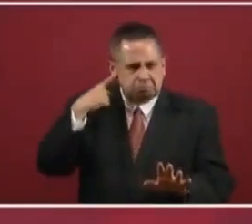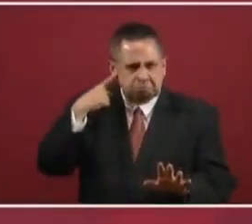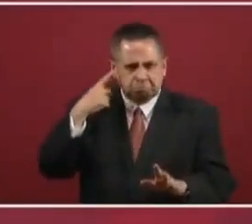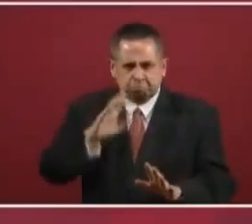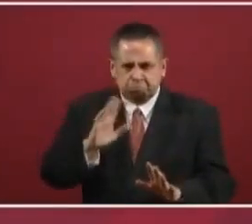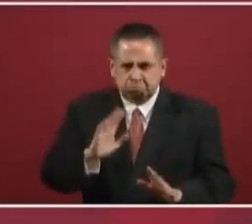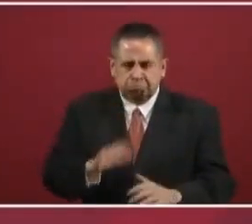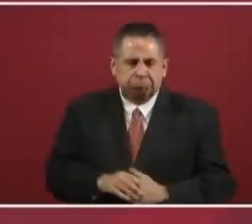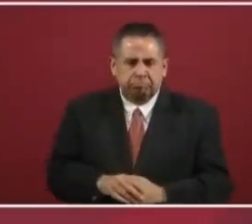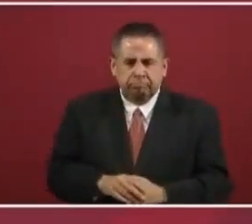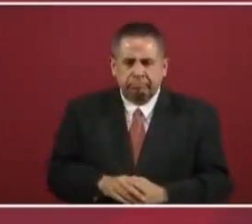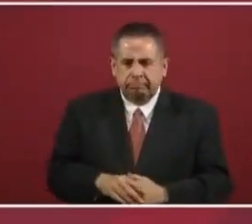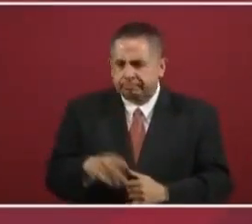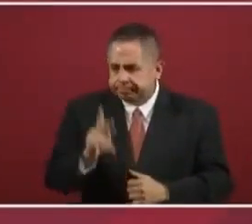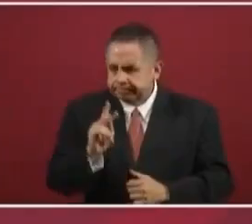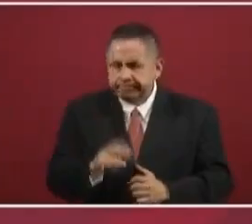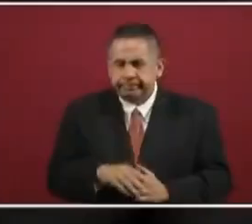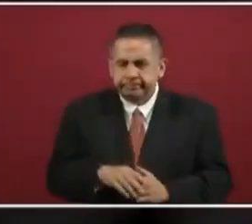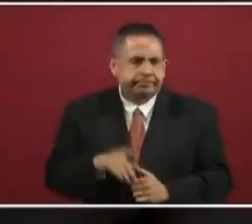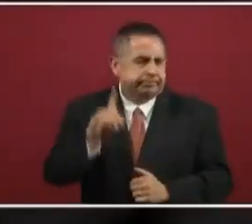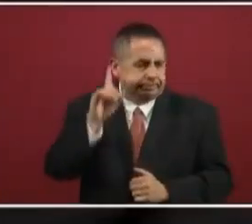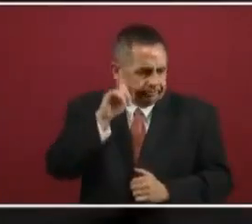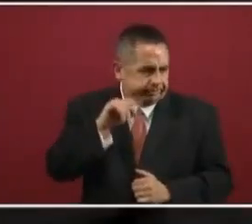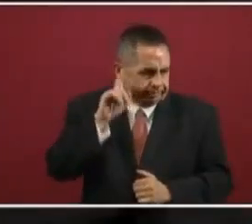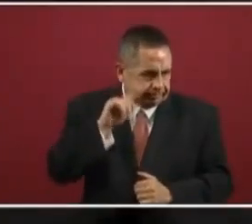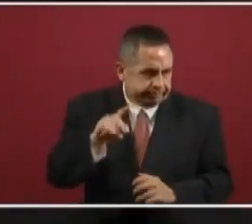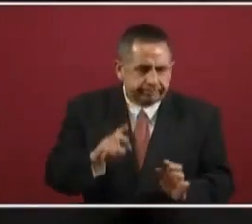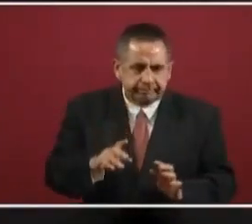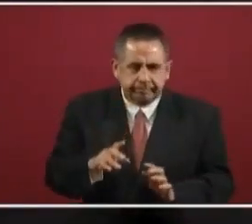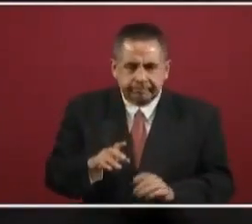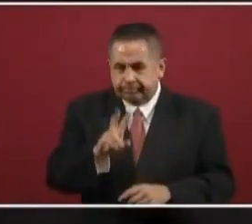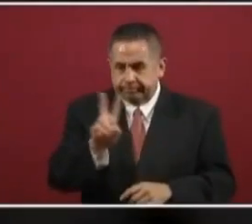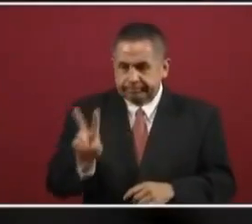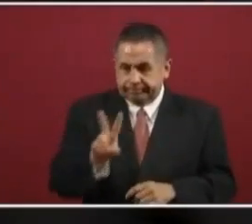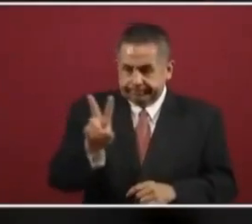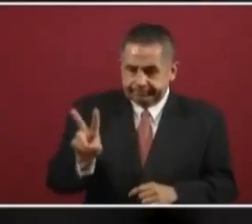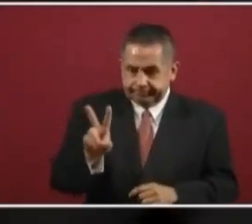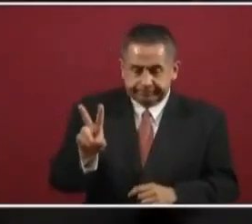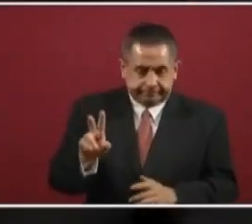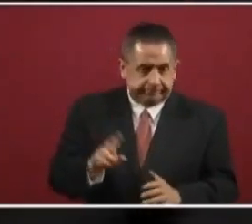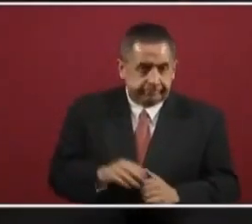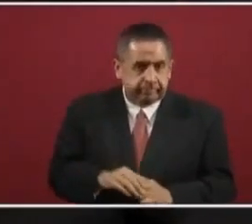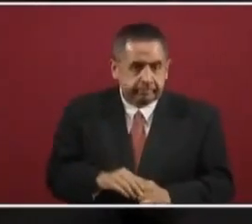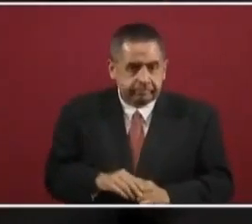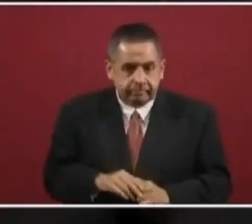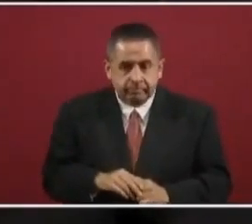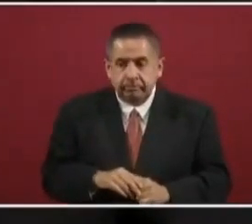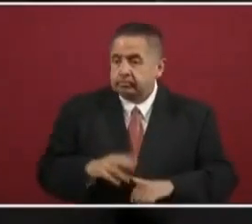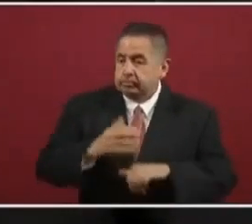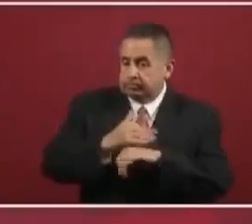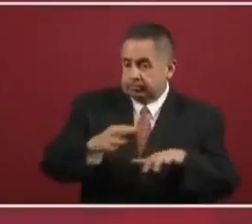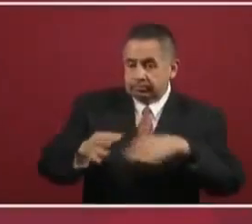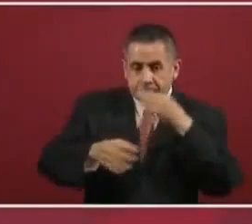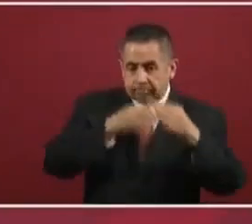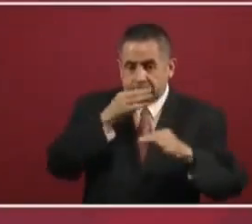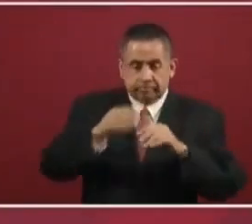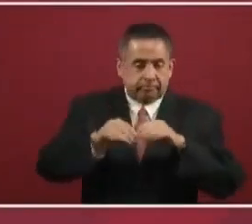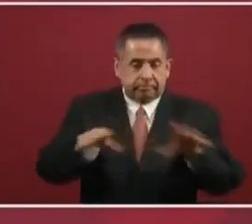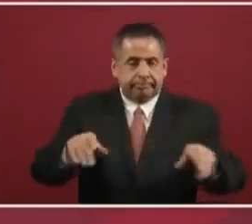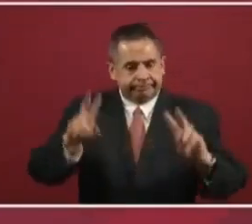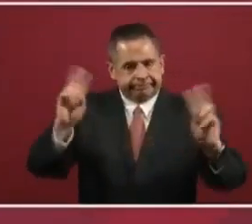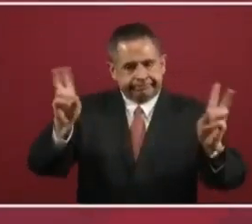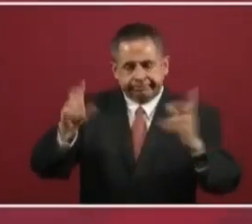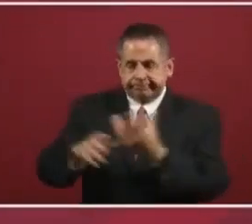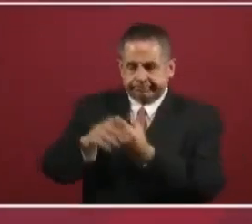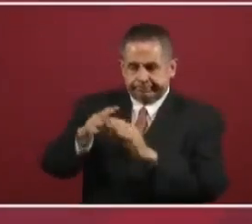masivas de todas maneras mañana viernes eh se va a informar sobre el